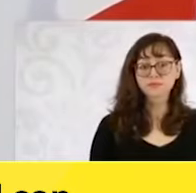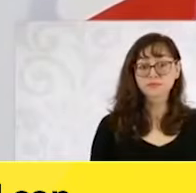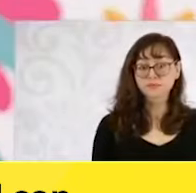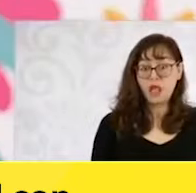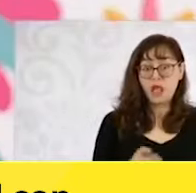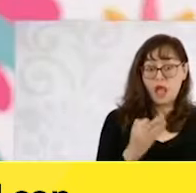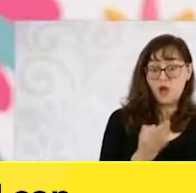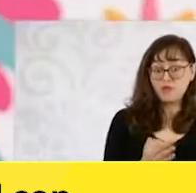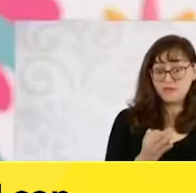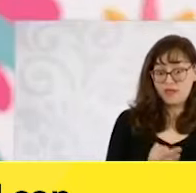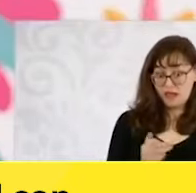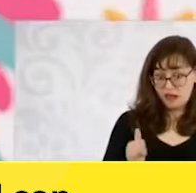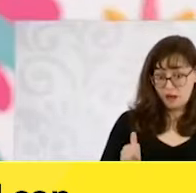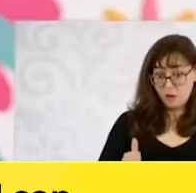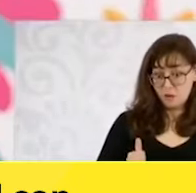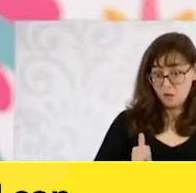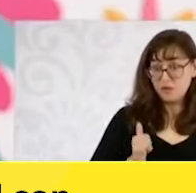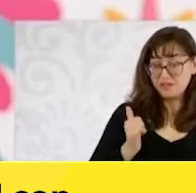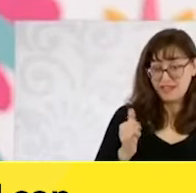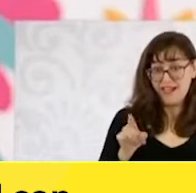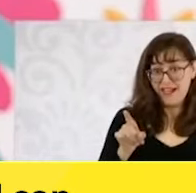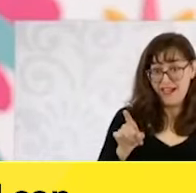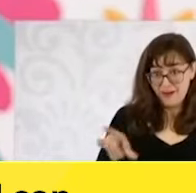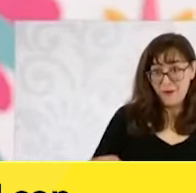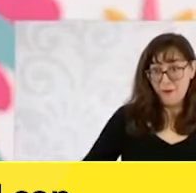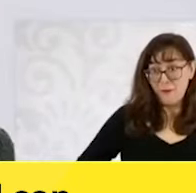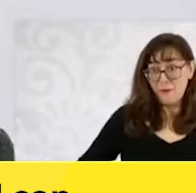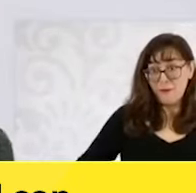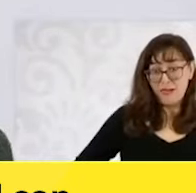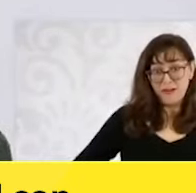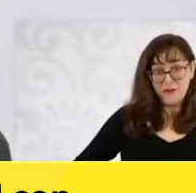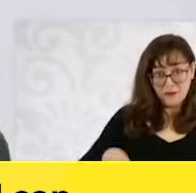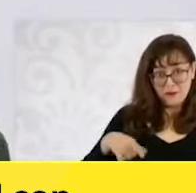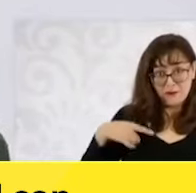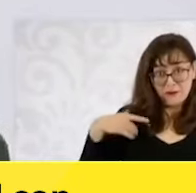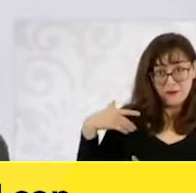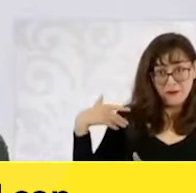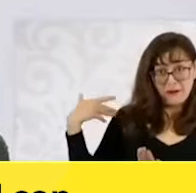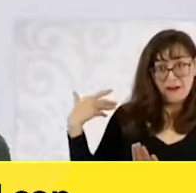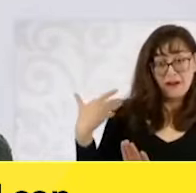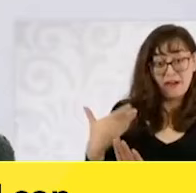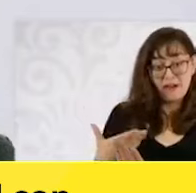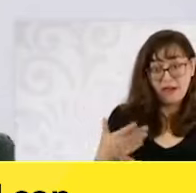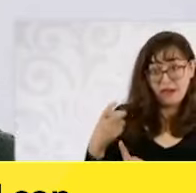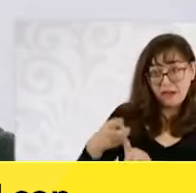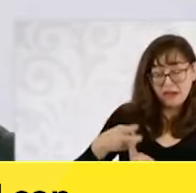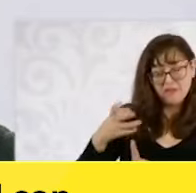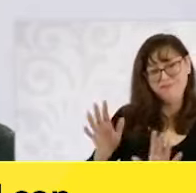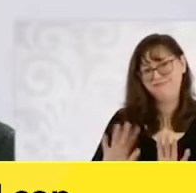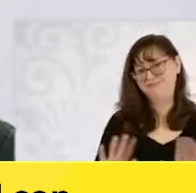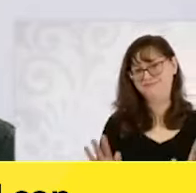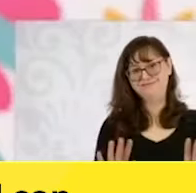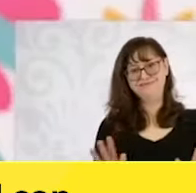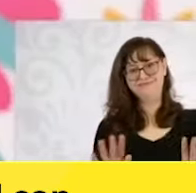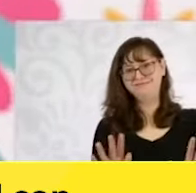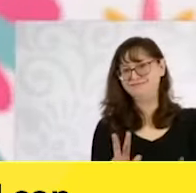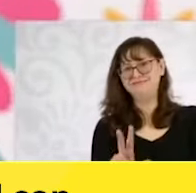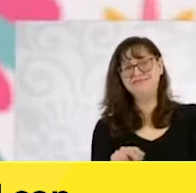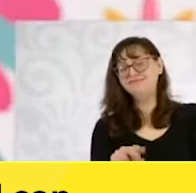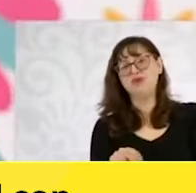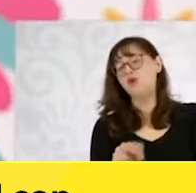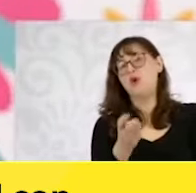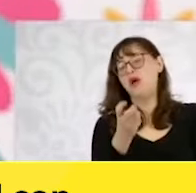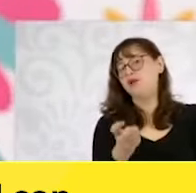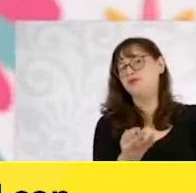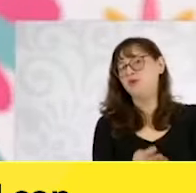solidaridad y el apoyo que se necesita por parte de México, advirtió finalmente la mandataria mexicana. La titular del Poder Ejecutivo Federal también